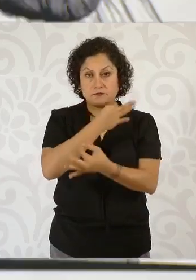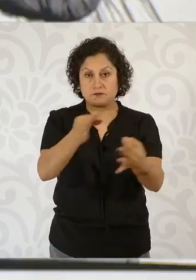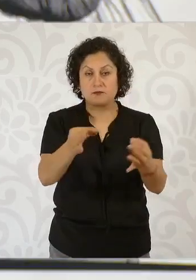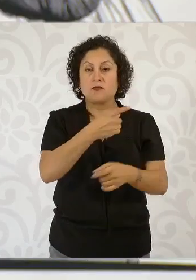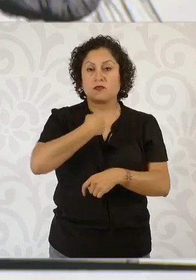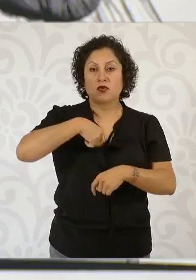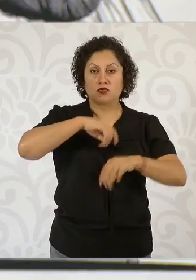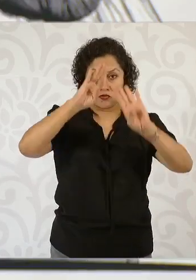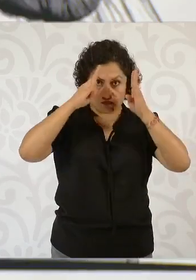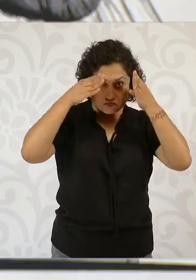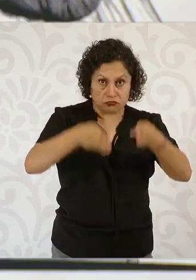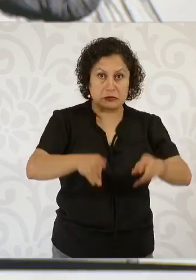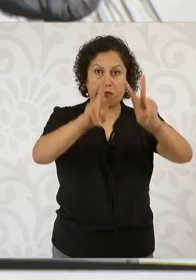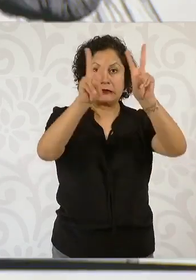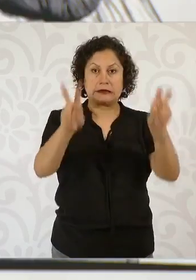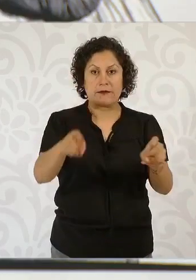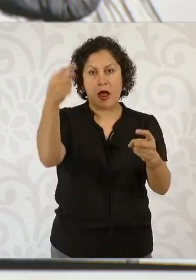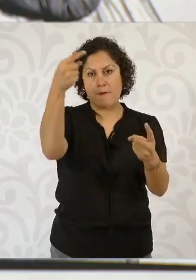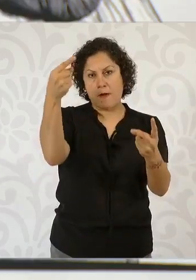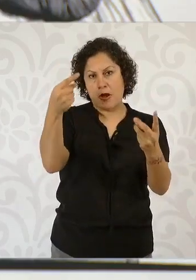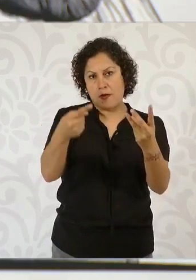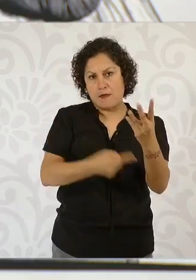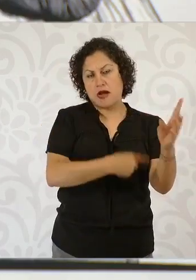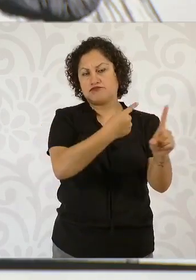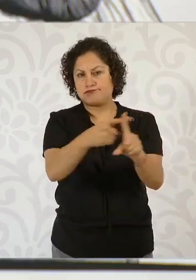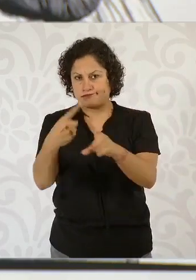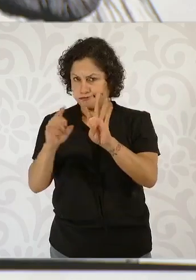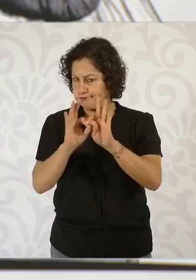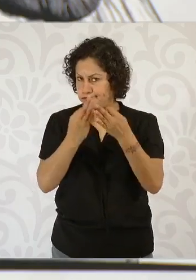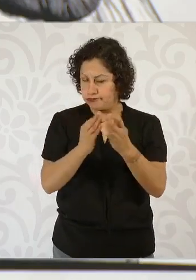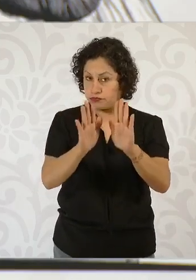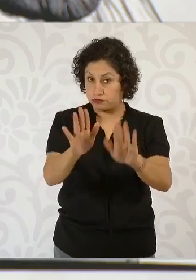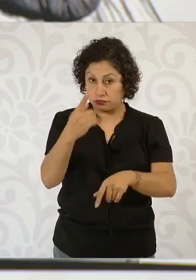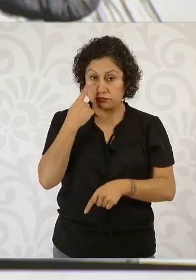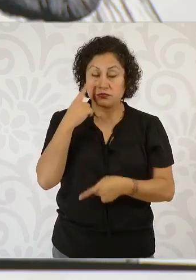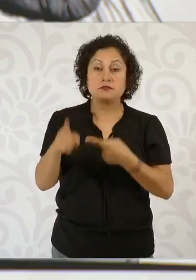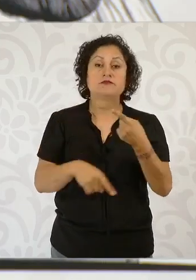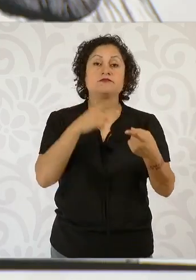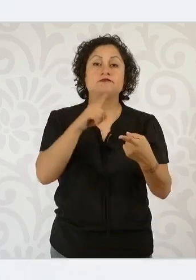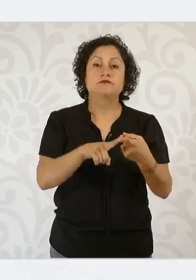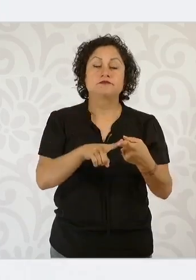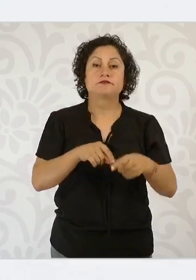Uno, todo lo que tiene que ver con el